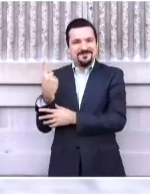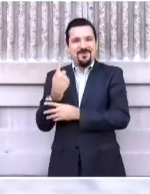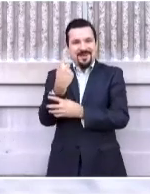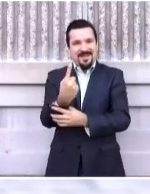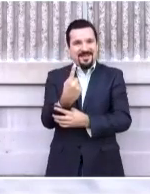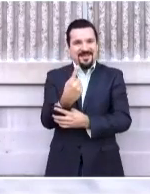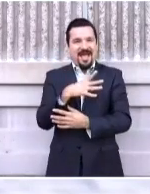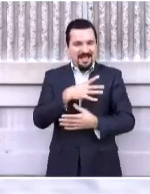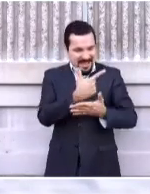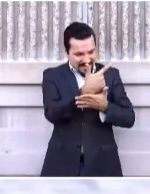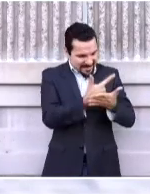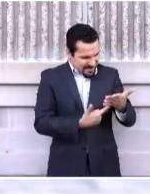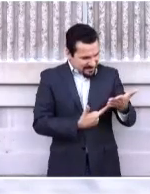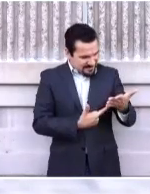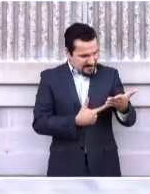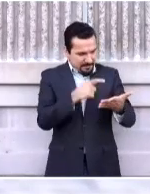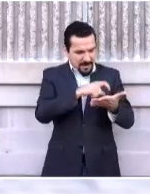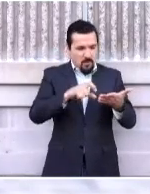salida.